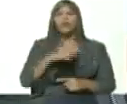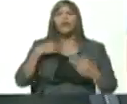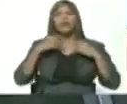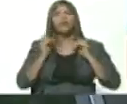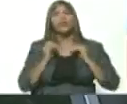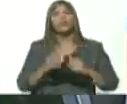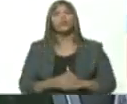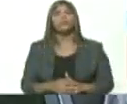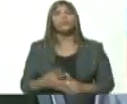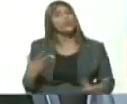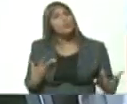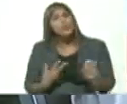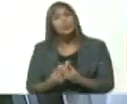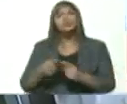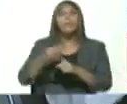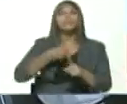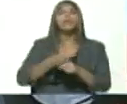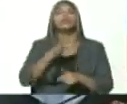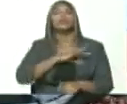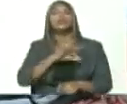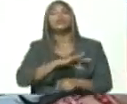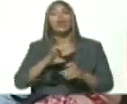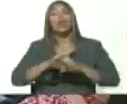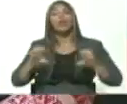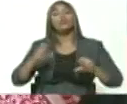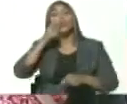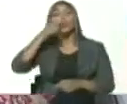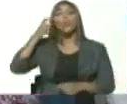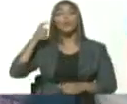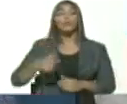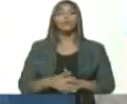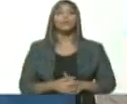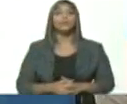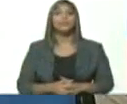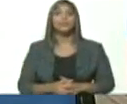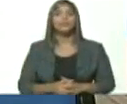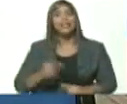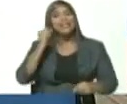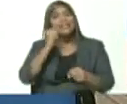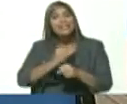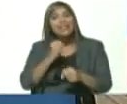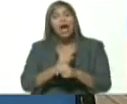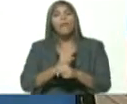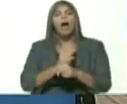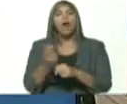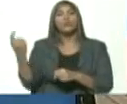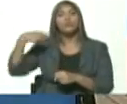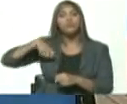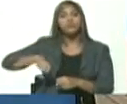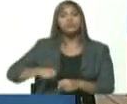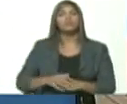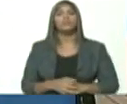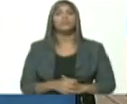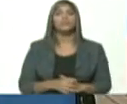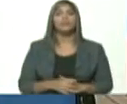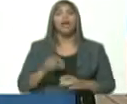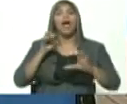batalla social por la educación del pueblo, por el trabajo y el ingreso de nuestro pueblo, por el